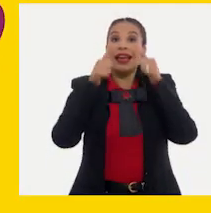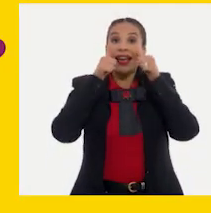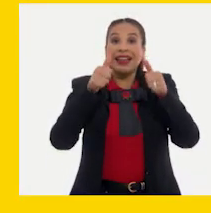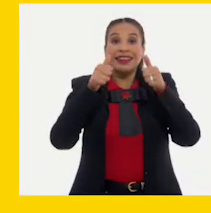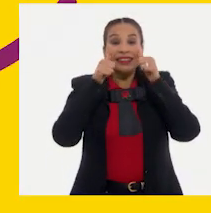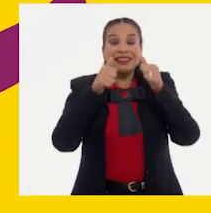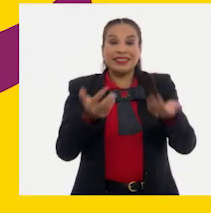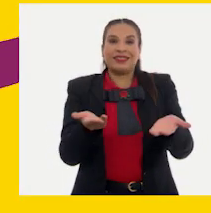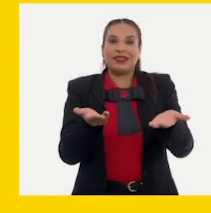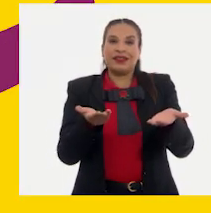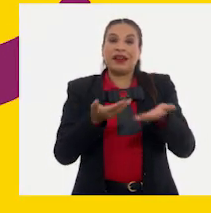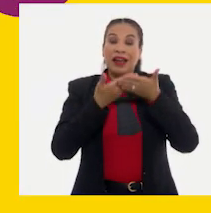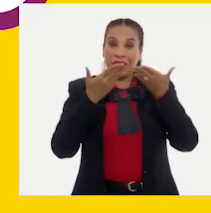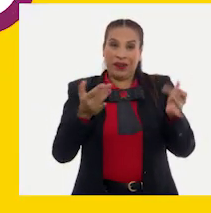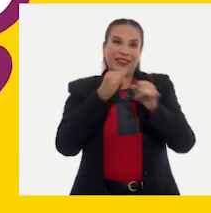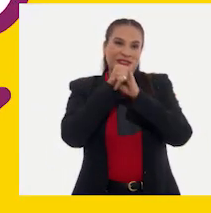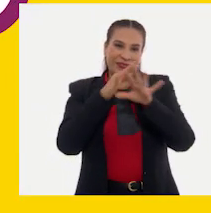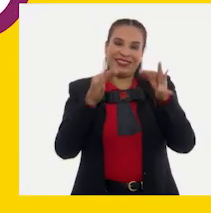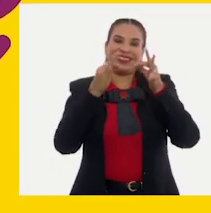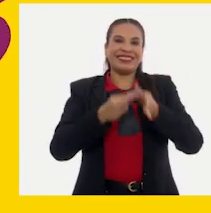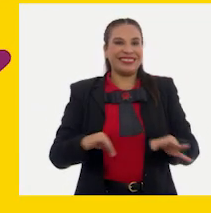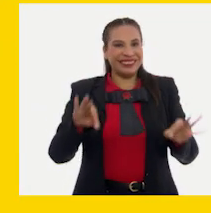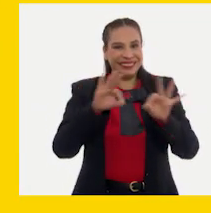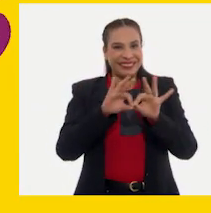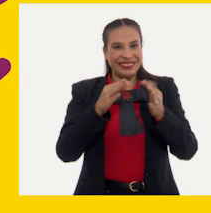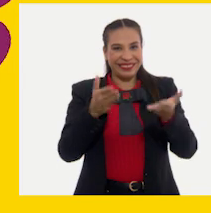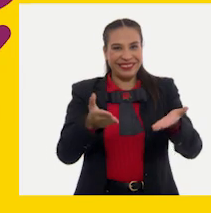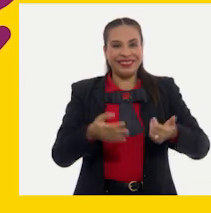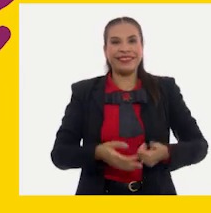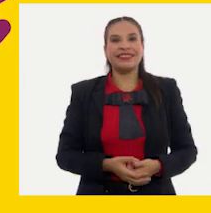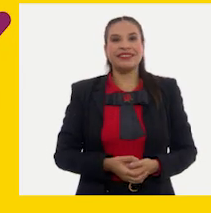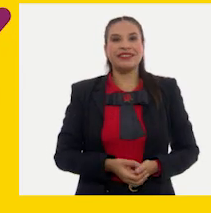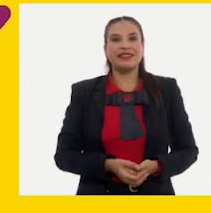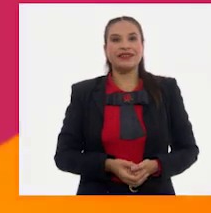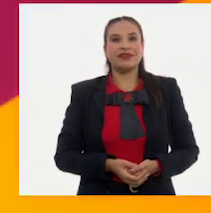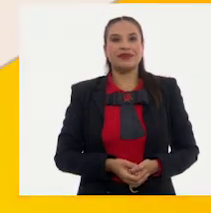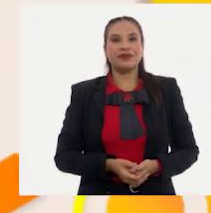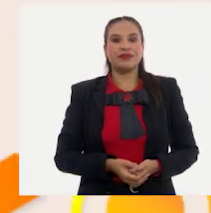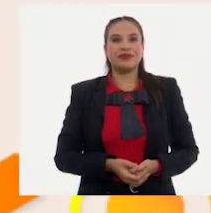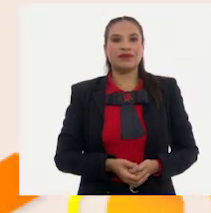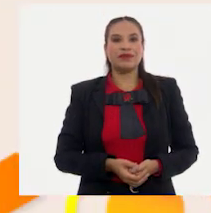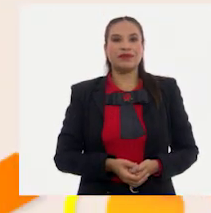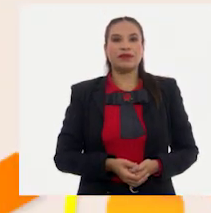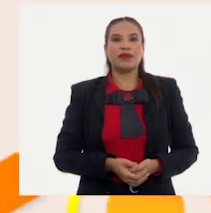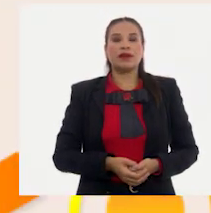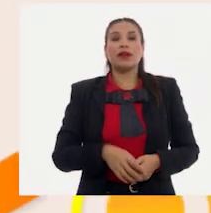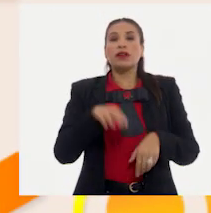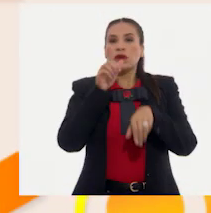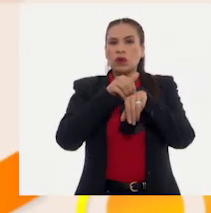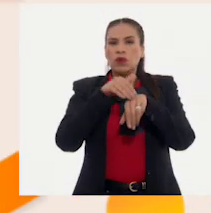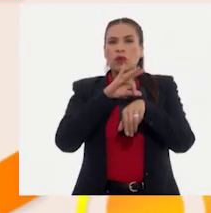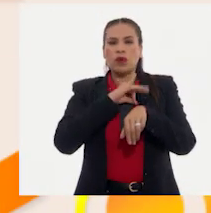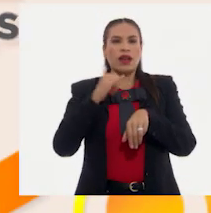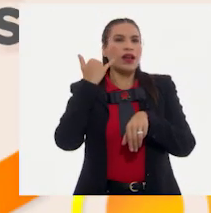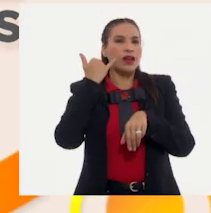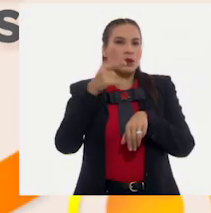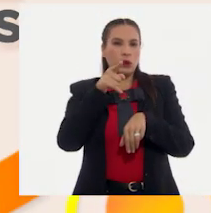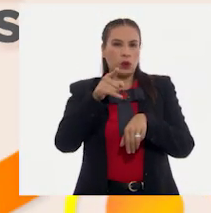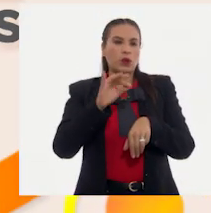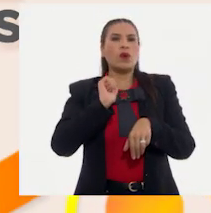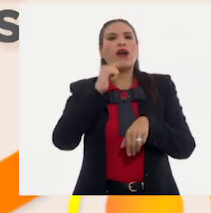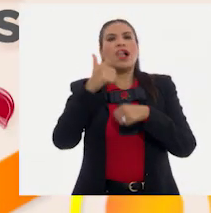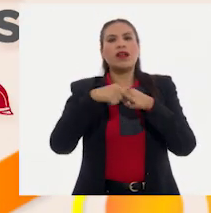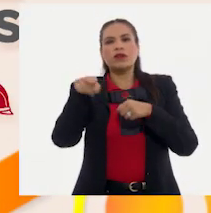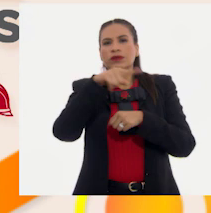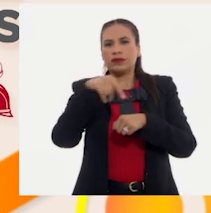¡Atención! ¡Atención! A continuación, información importante. A este número puedes llamar cuando tú o